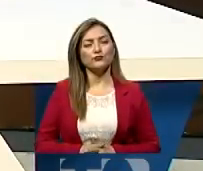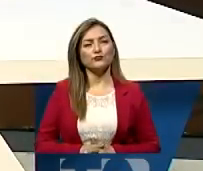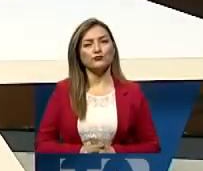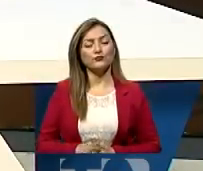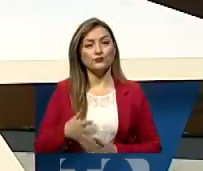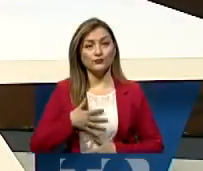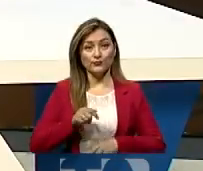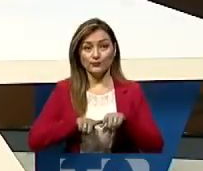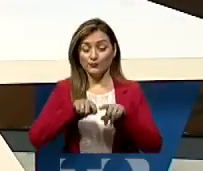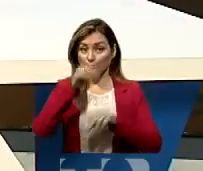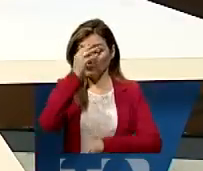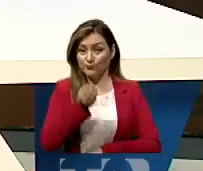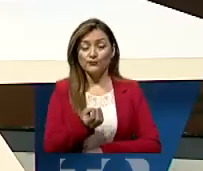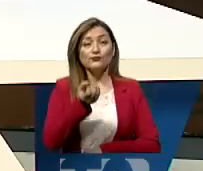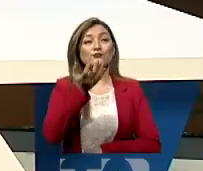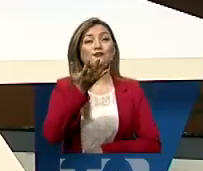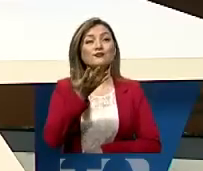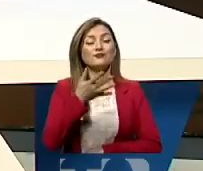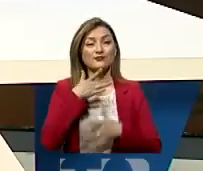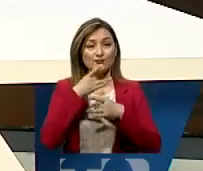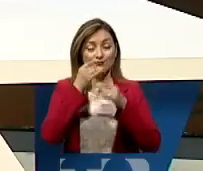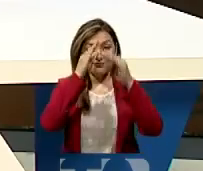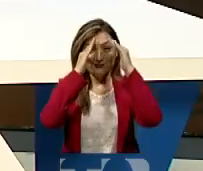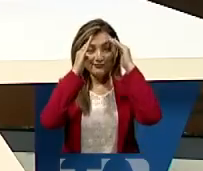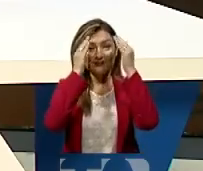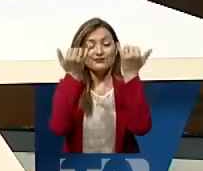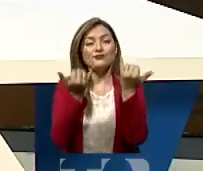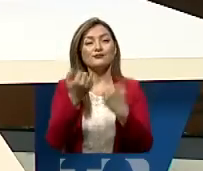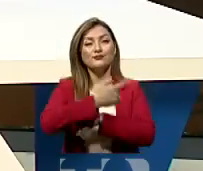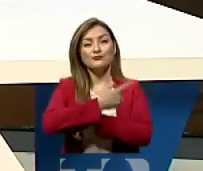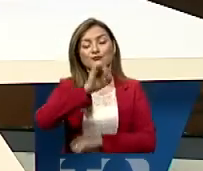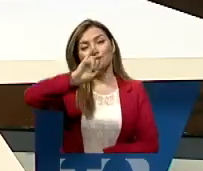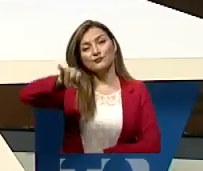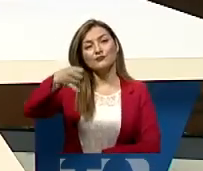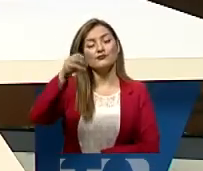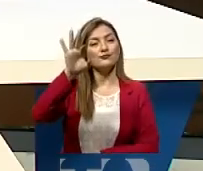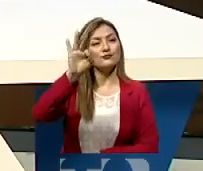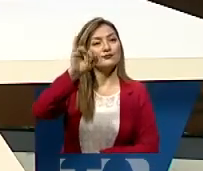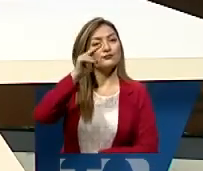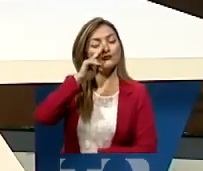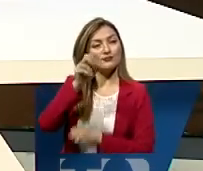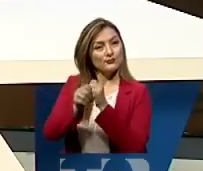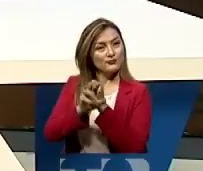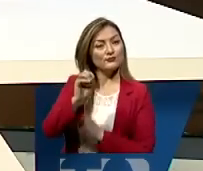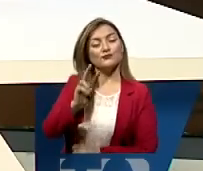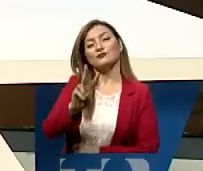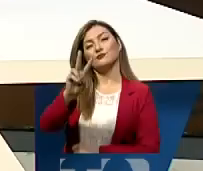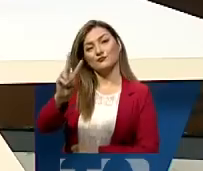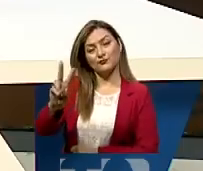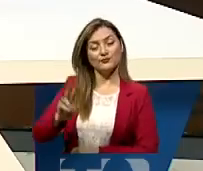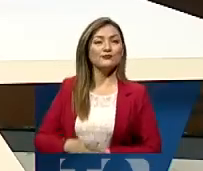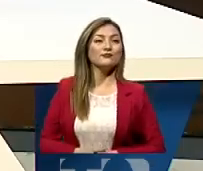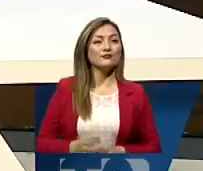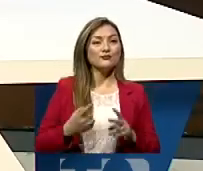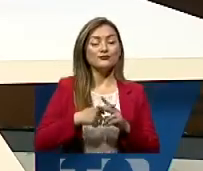¿Qué tal, amigos televidentes? Muy buenos días. Un gusto saludarlos en este jueves 9 de junio de 2022. Arrancamos en esta mañana